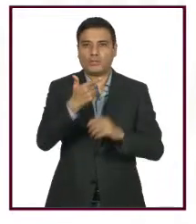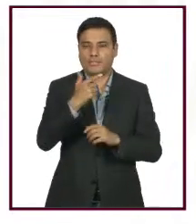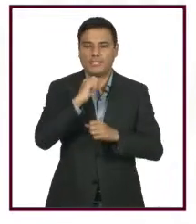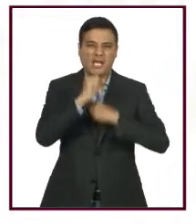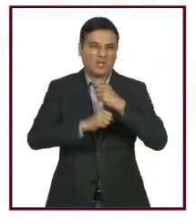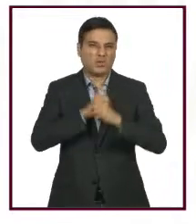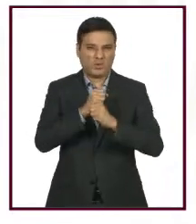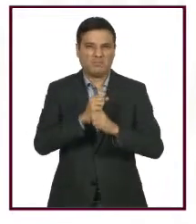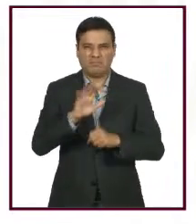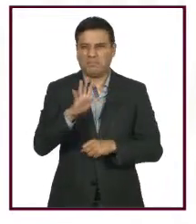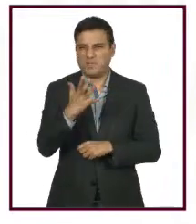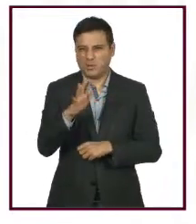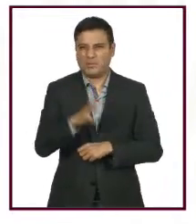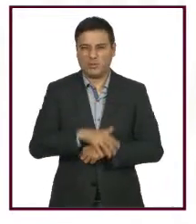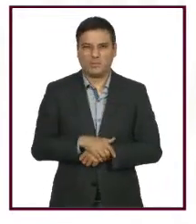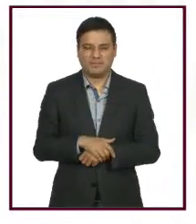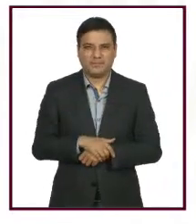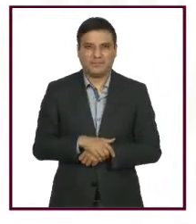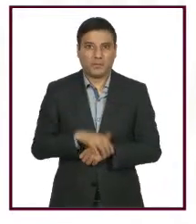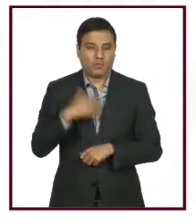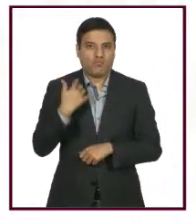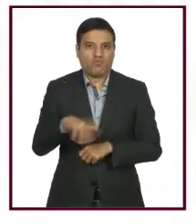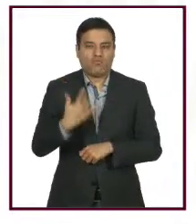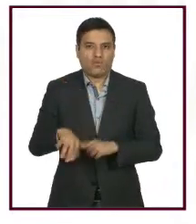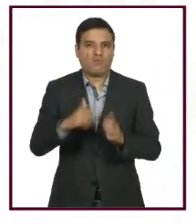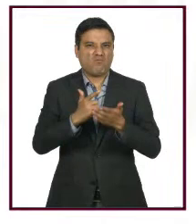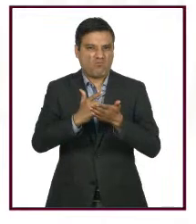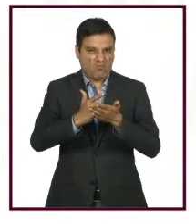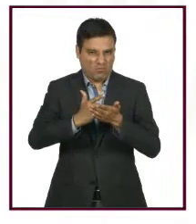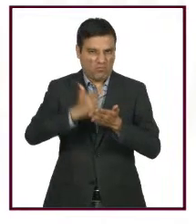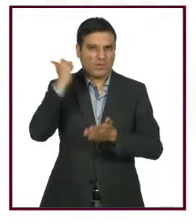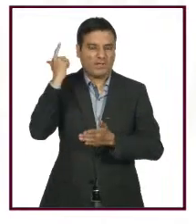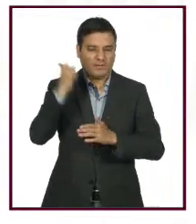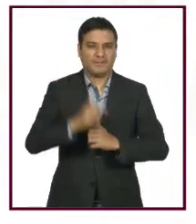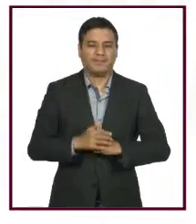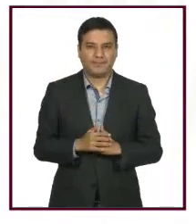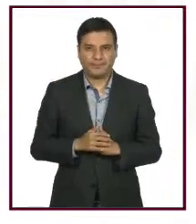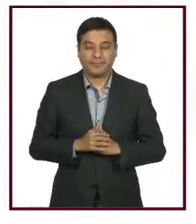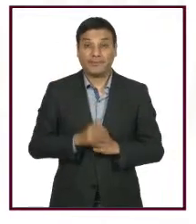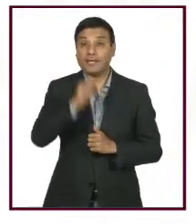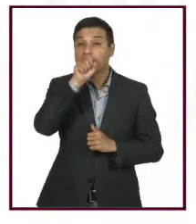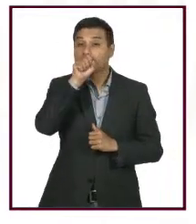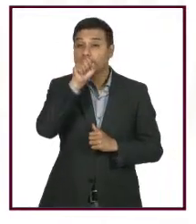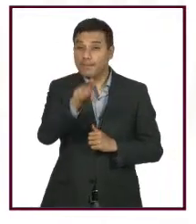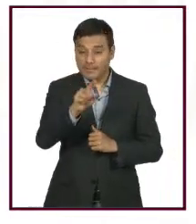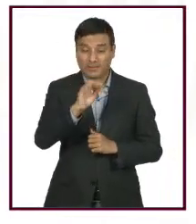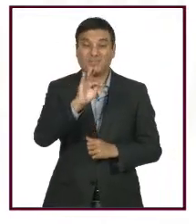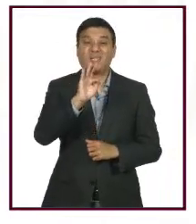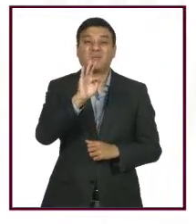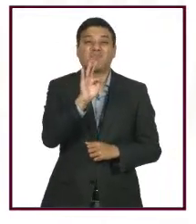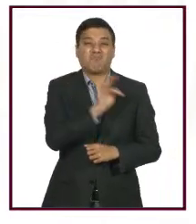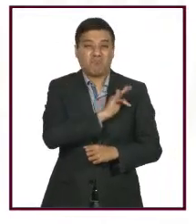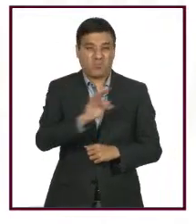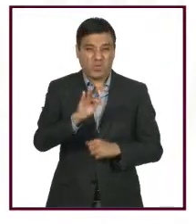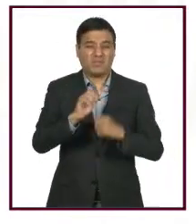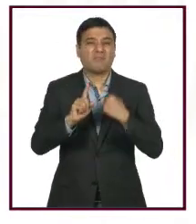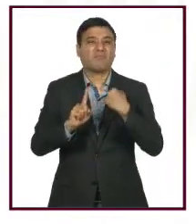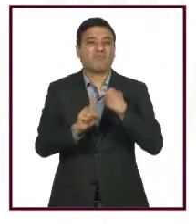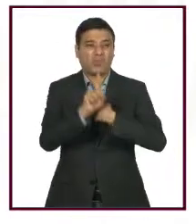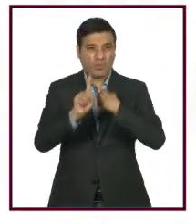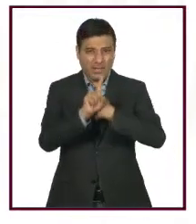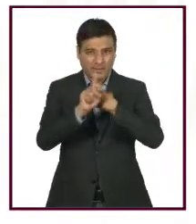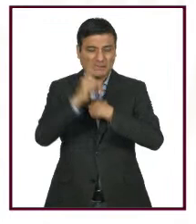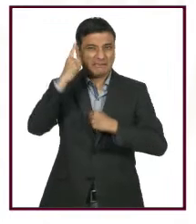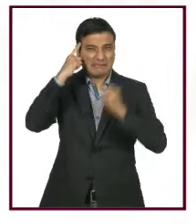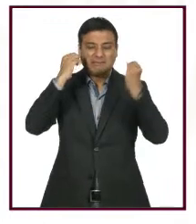como podemos ver, pues es bastante grave esta situación. También hay probabilidades de tener un cuadro psicótico después